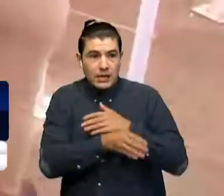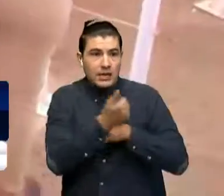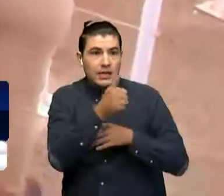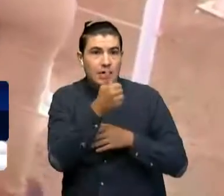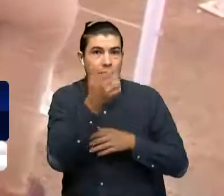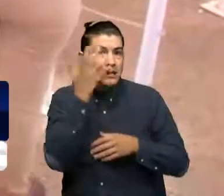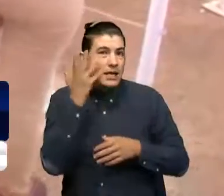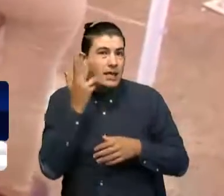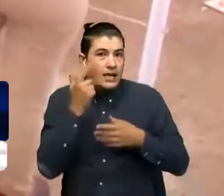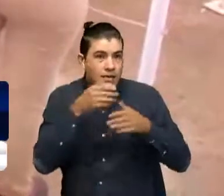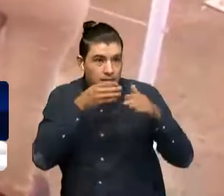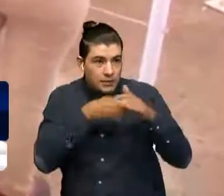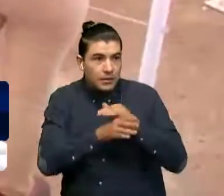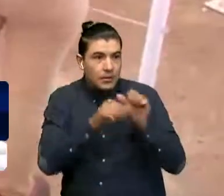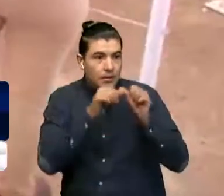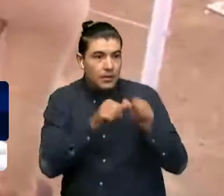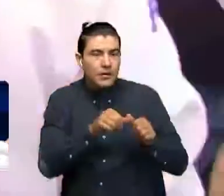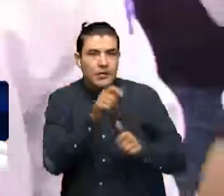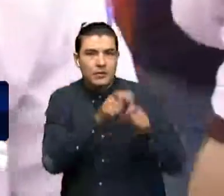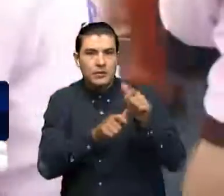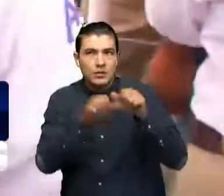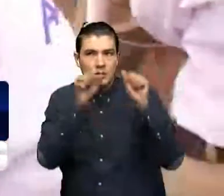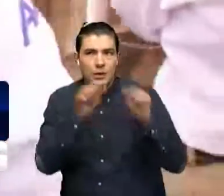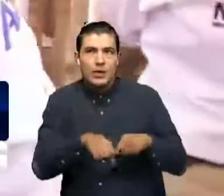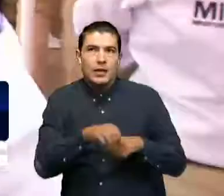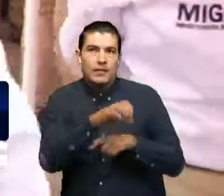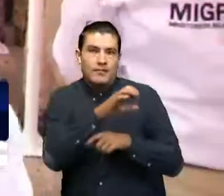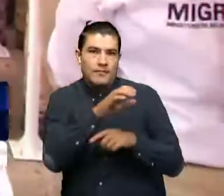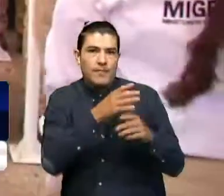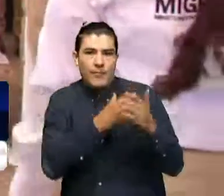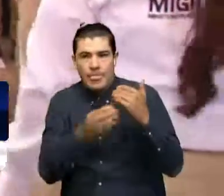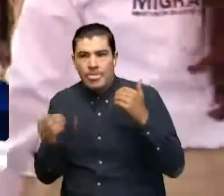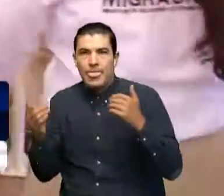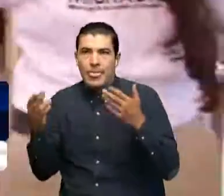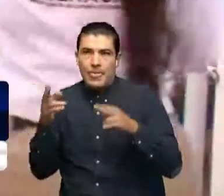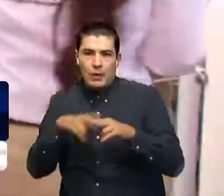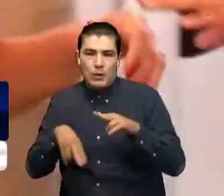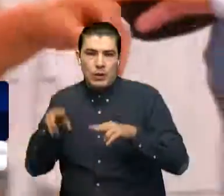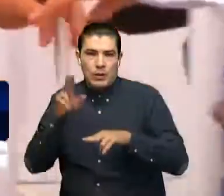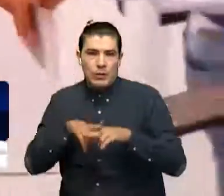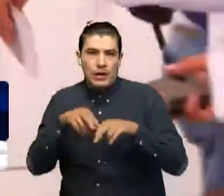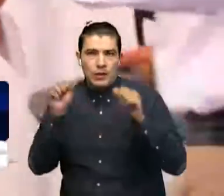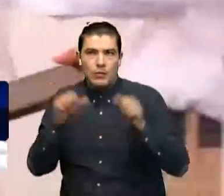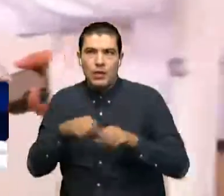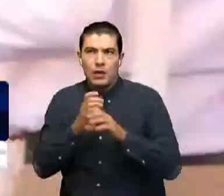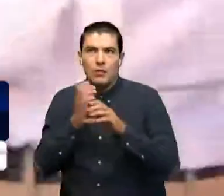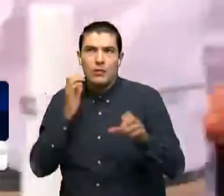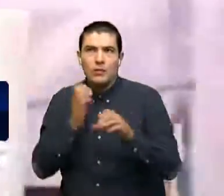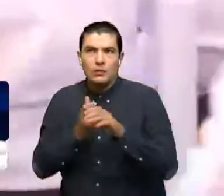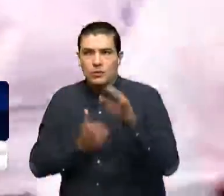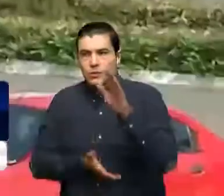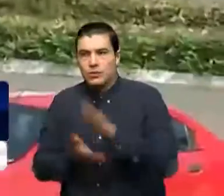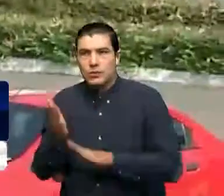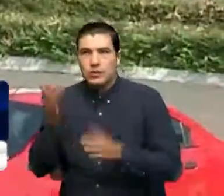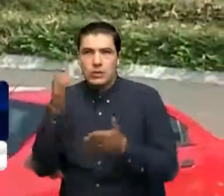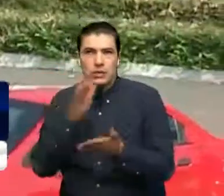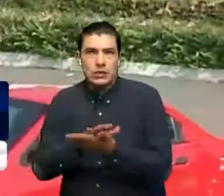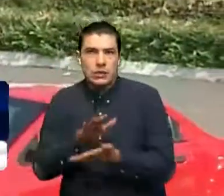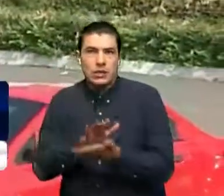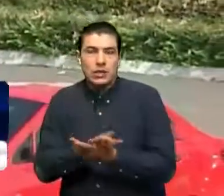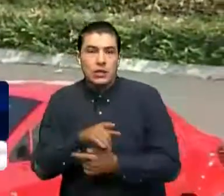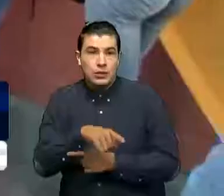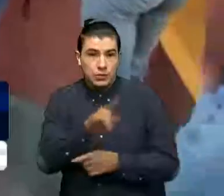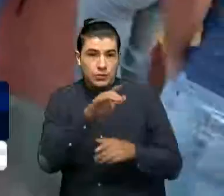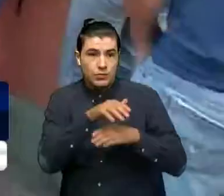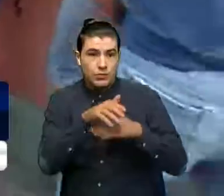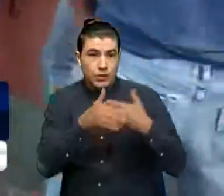expedición para que estas personas puedan salir de nuestro territorio de manera formal, puedan tomar un autobús de manera tranquila. Esos